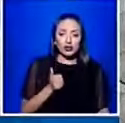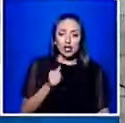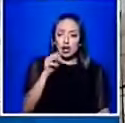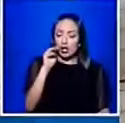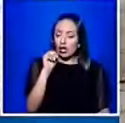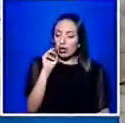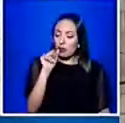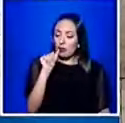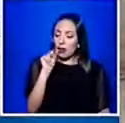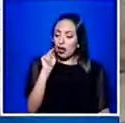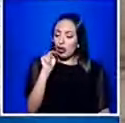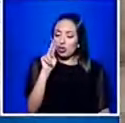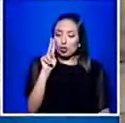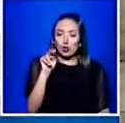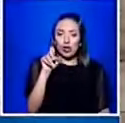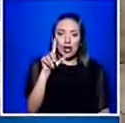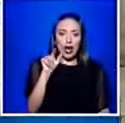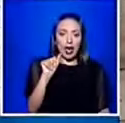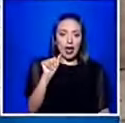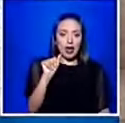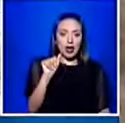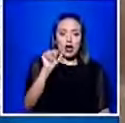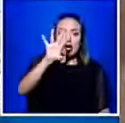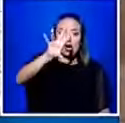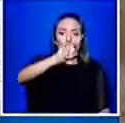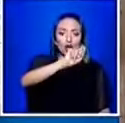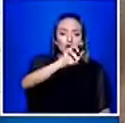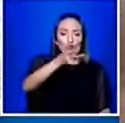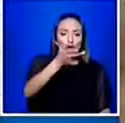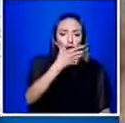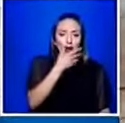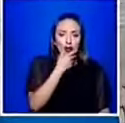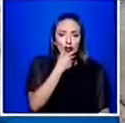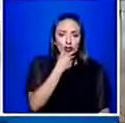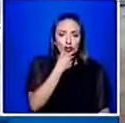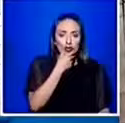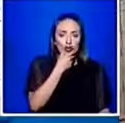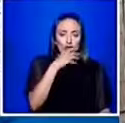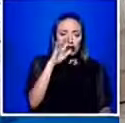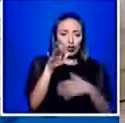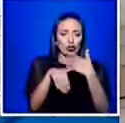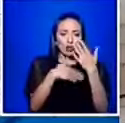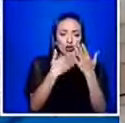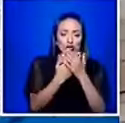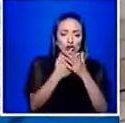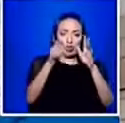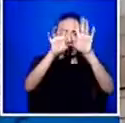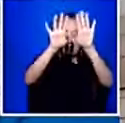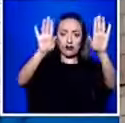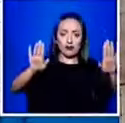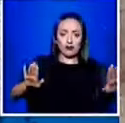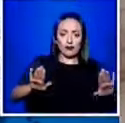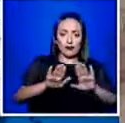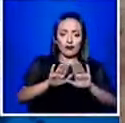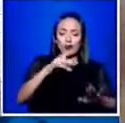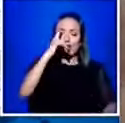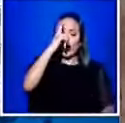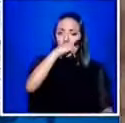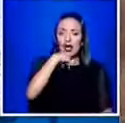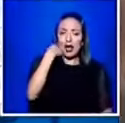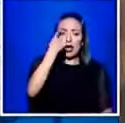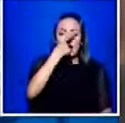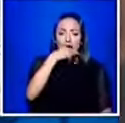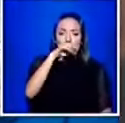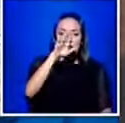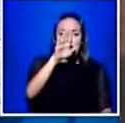y la boca, porque el otro costado ya se han llevado todo el rostro, ¿no? El costado